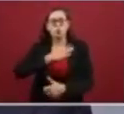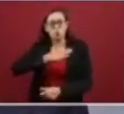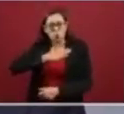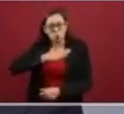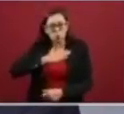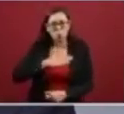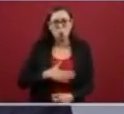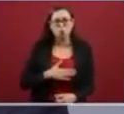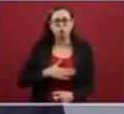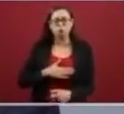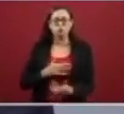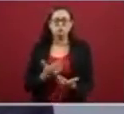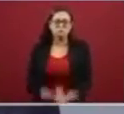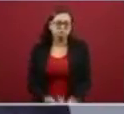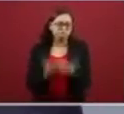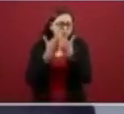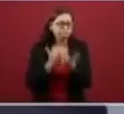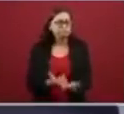próspera,